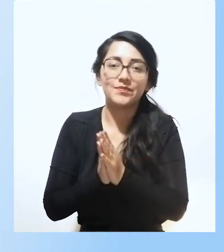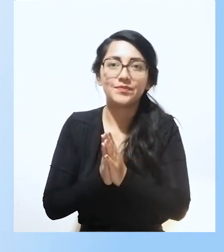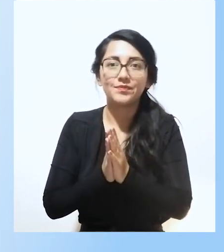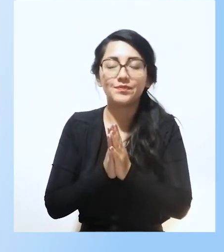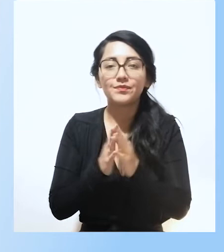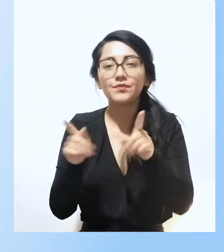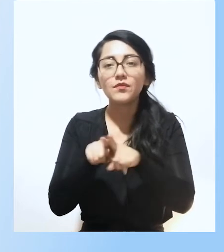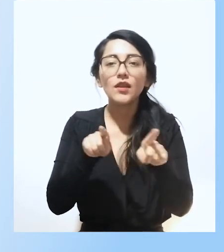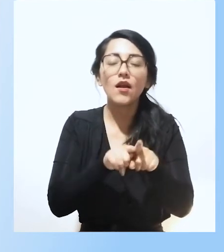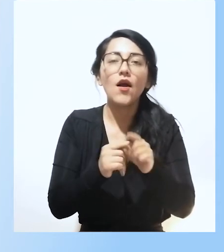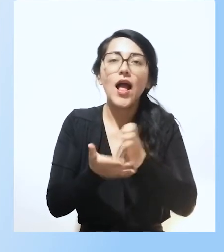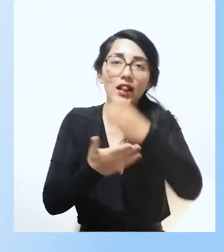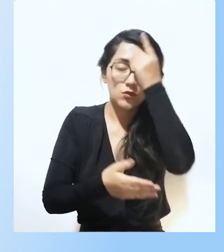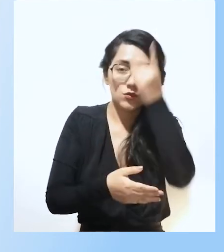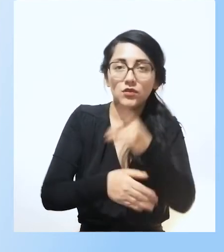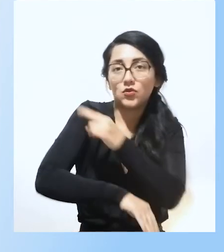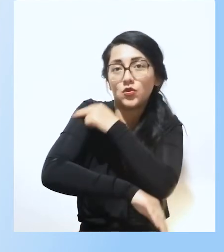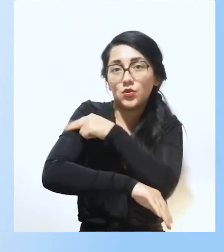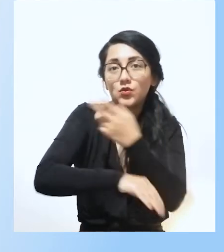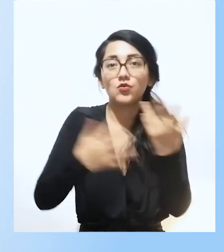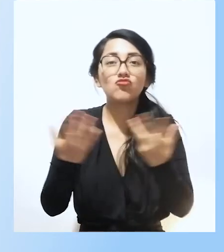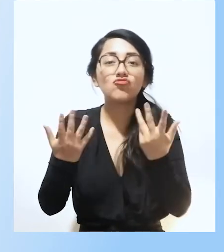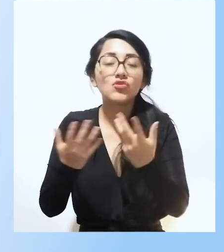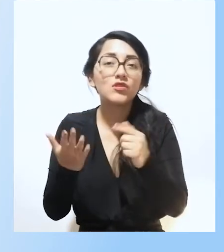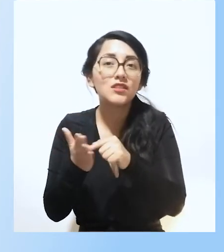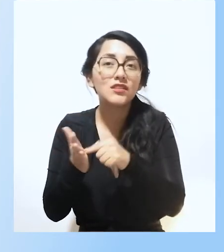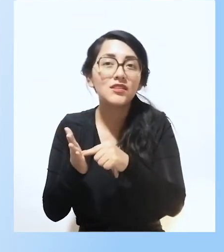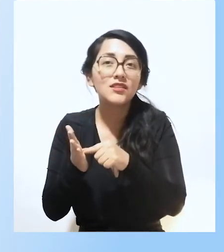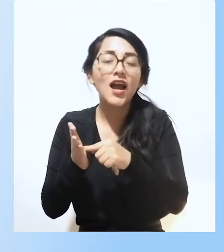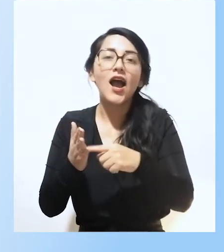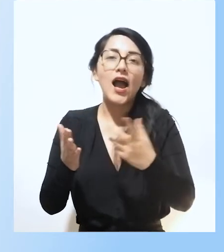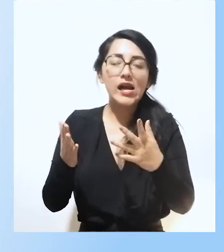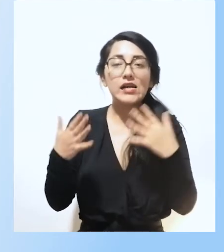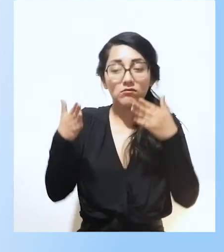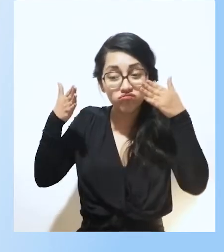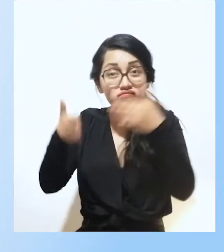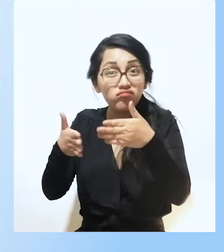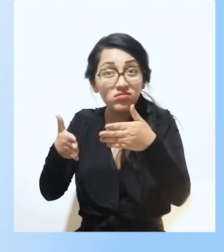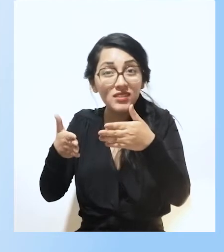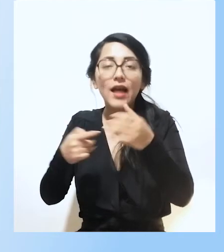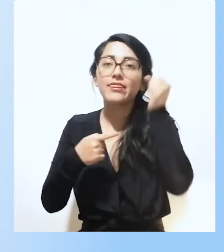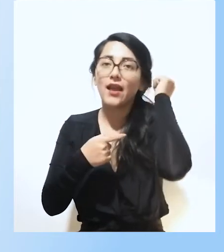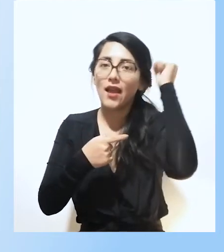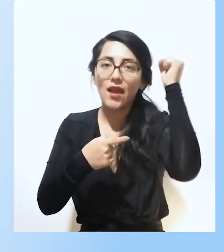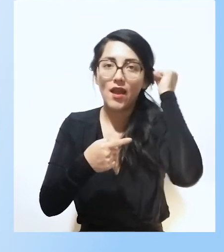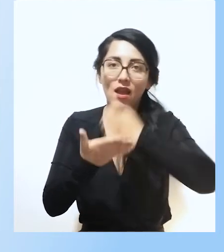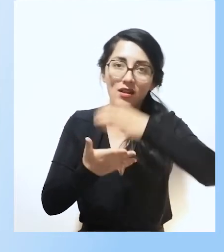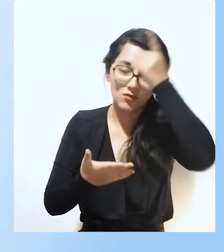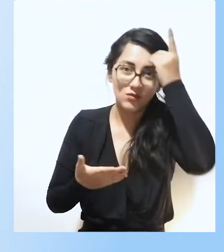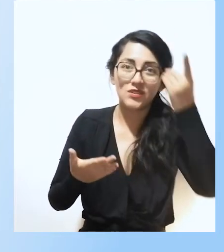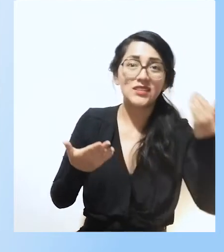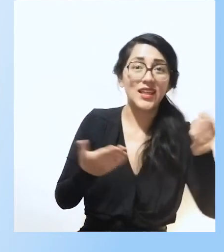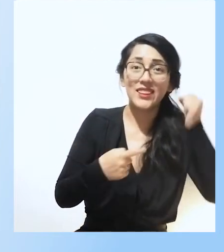Y desde la pedagogía hospitalaria, por lo tanto, donde caemos nuclearmente es en el derecho a la educación, ese derecho tan nuclear